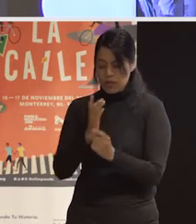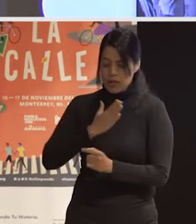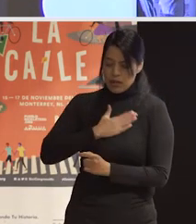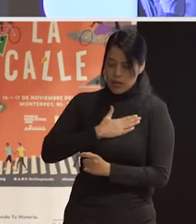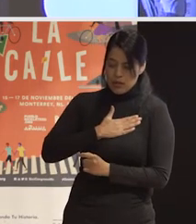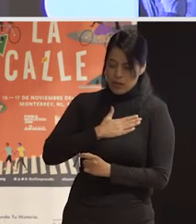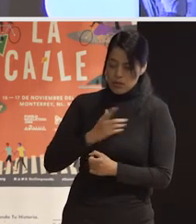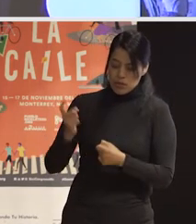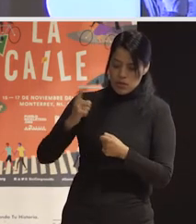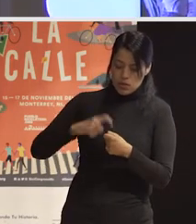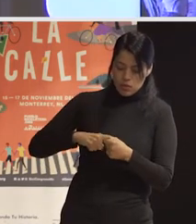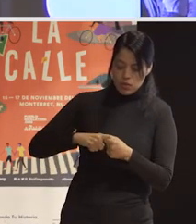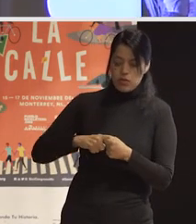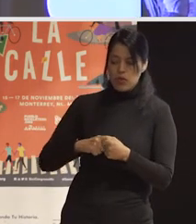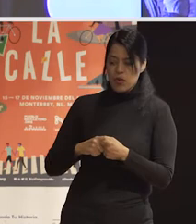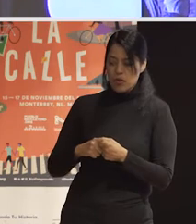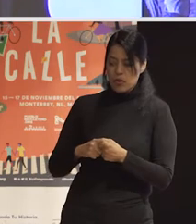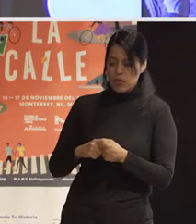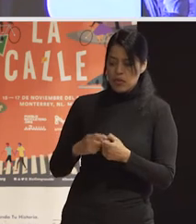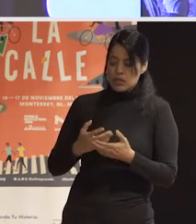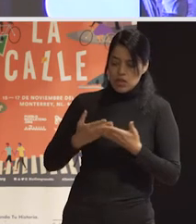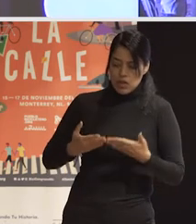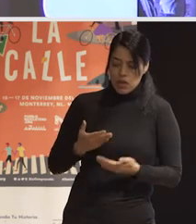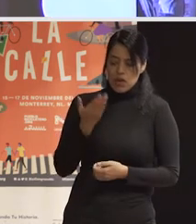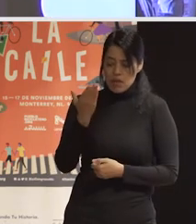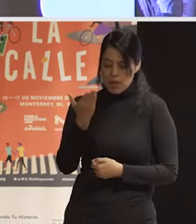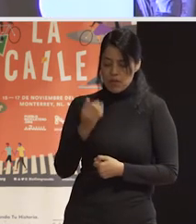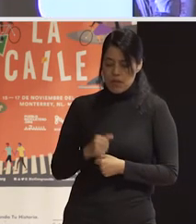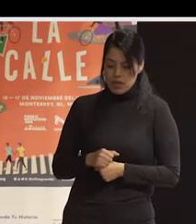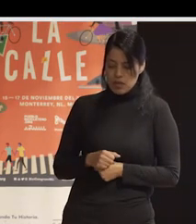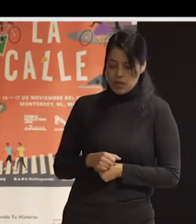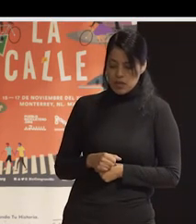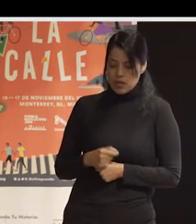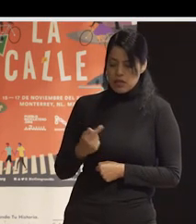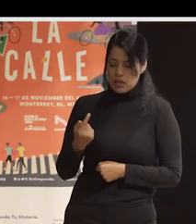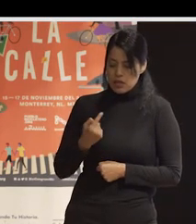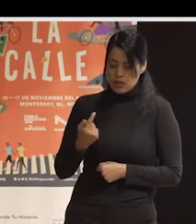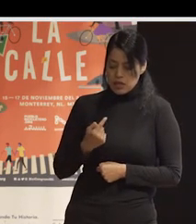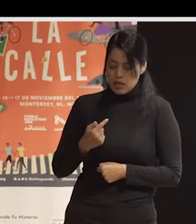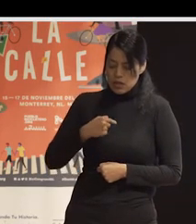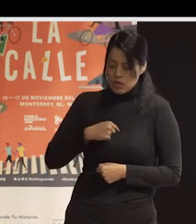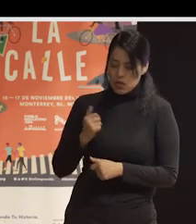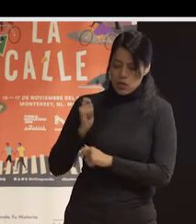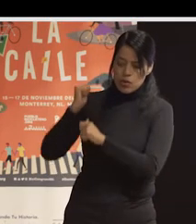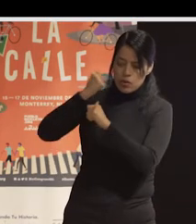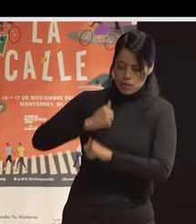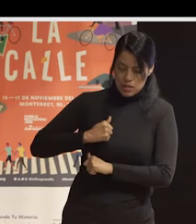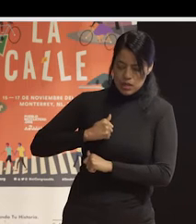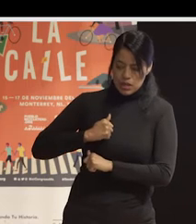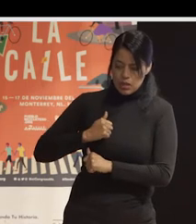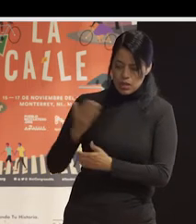incorporó el año pasado es igual y este año me piden que que coordine con la llegada